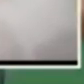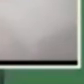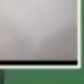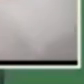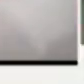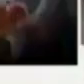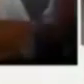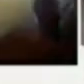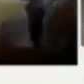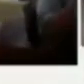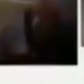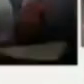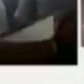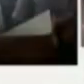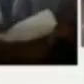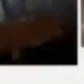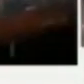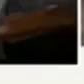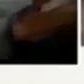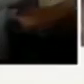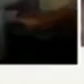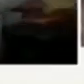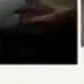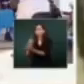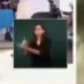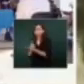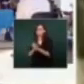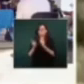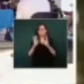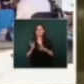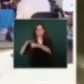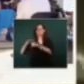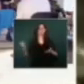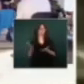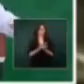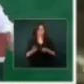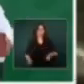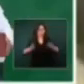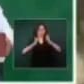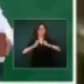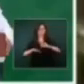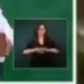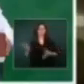Y se desviven ahí con la gente. Una vez que llegan allá al cargo, no les vuelven a ver ni el